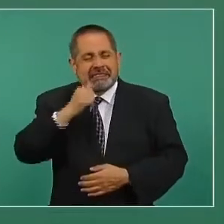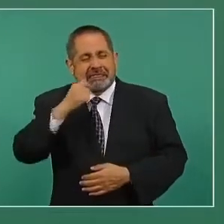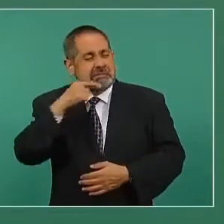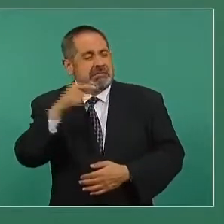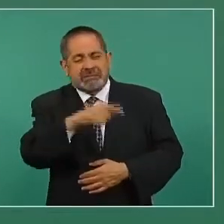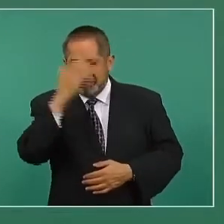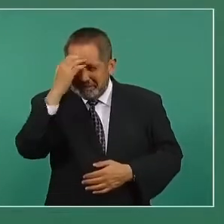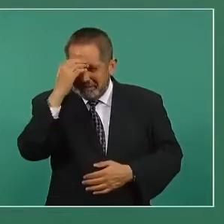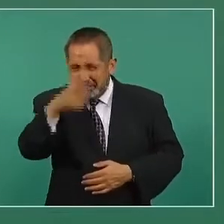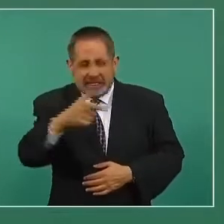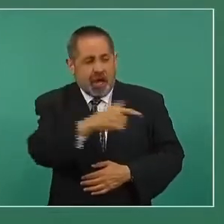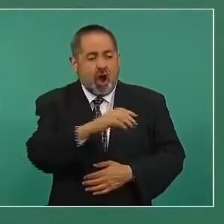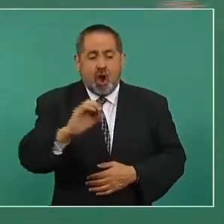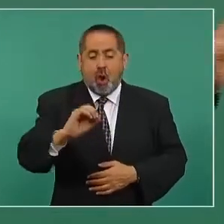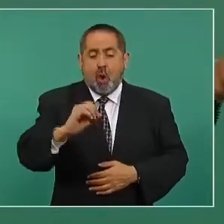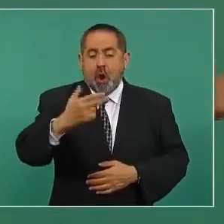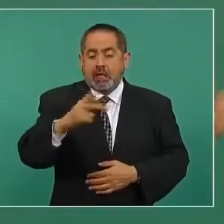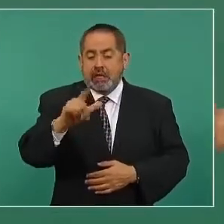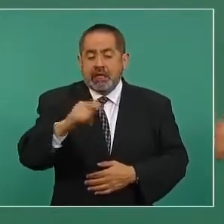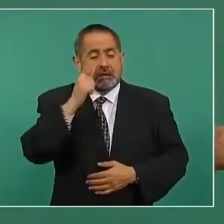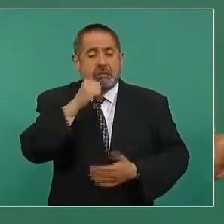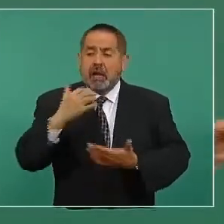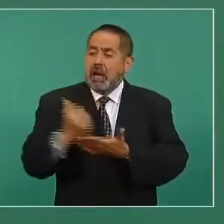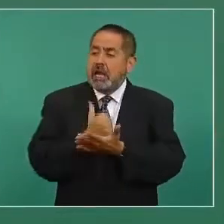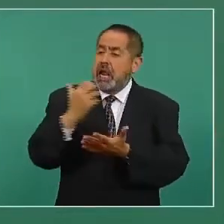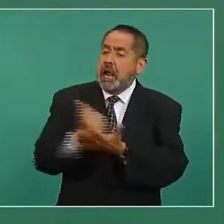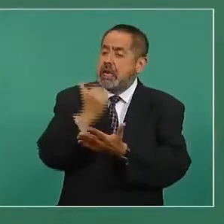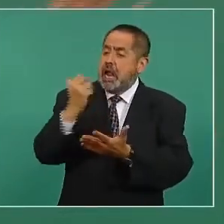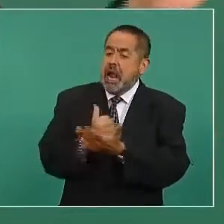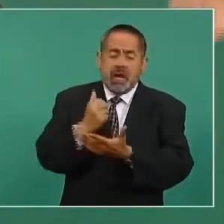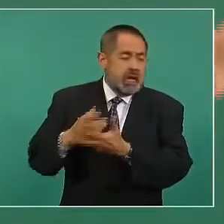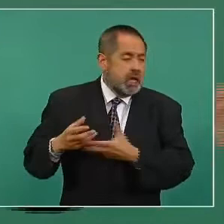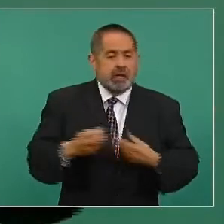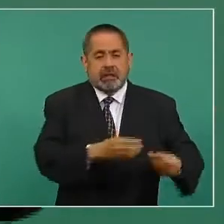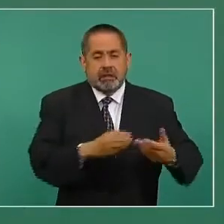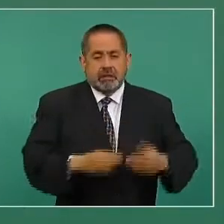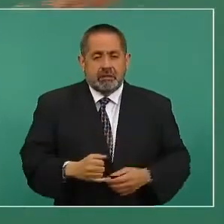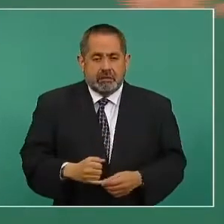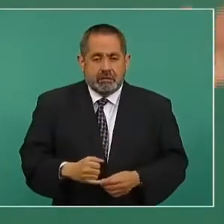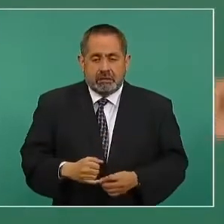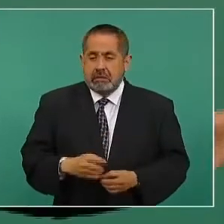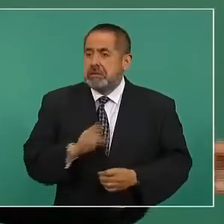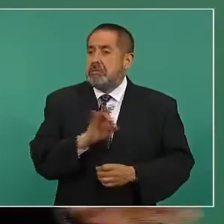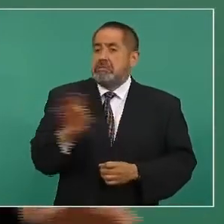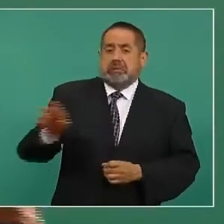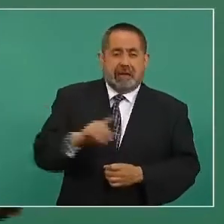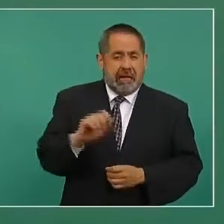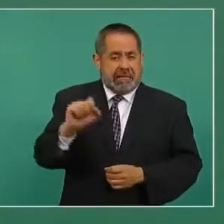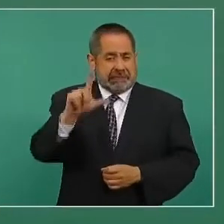OHL, esa ganaba a todos, le ganaba hasta Slim.